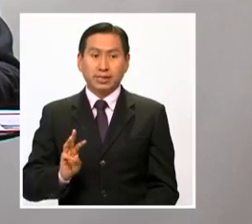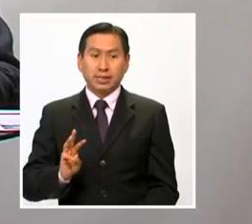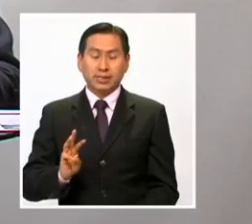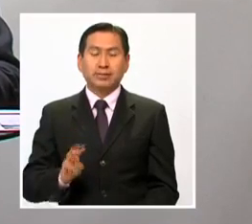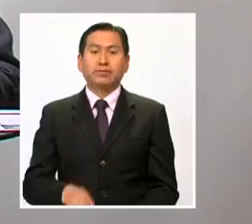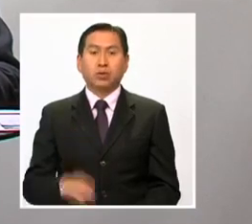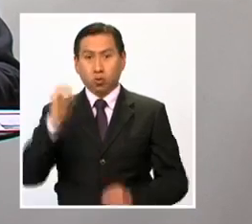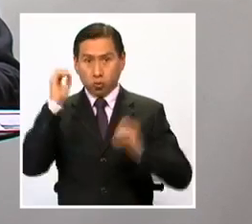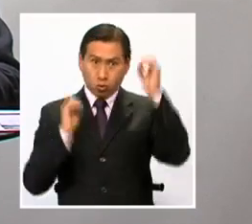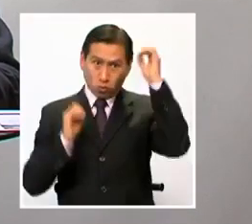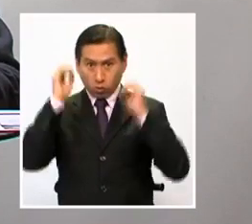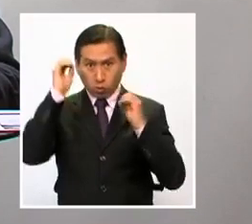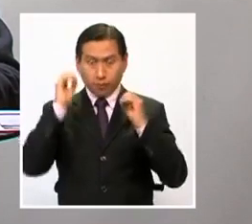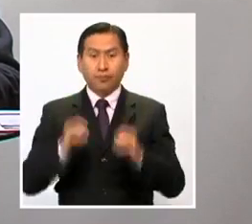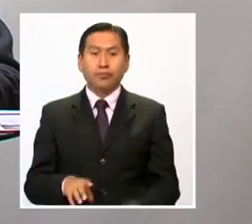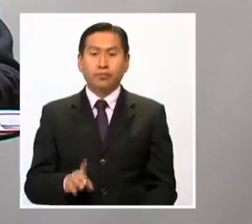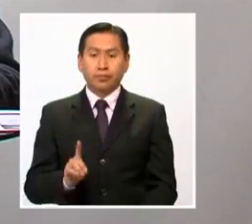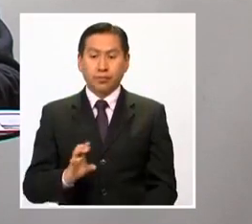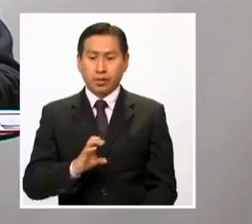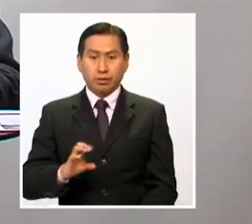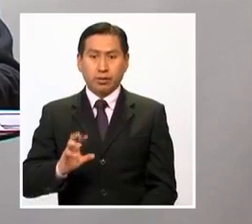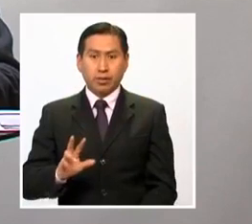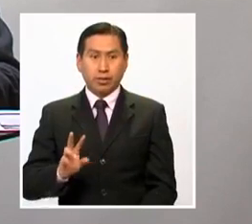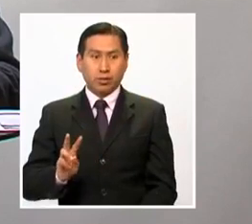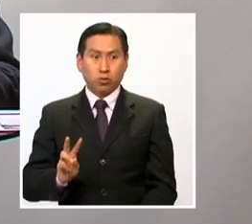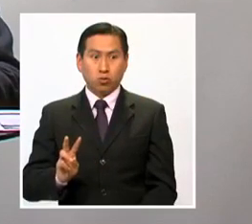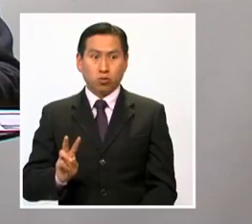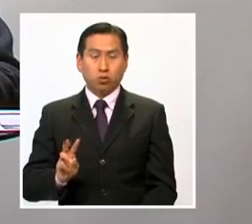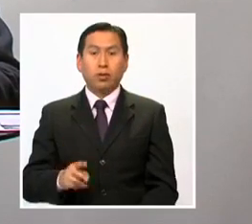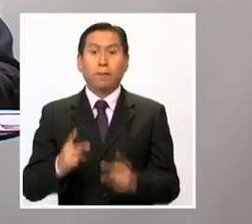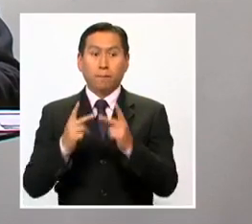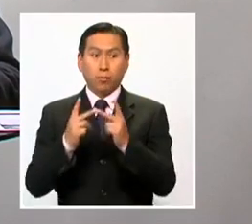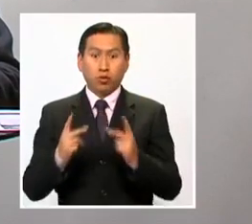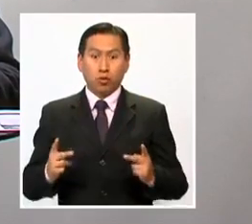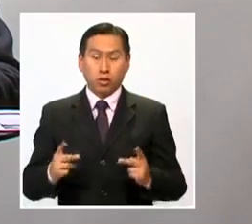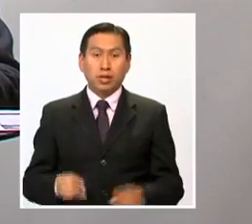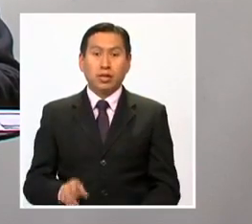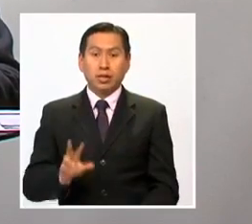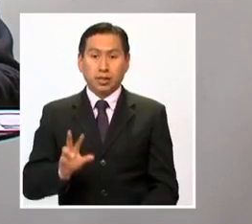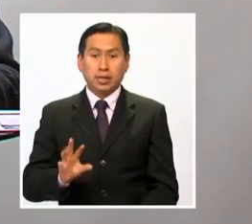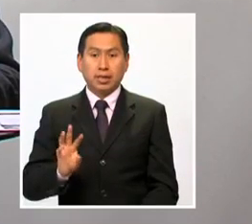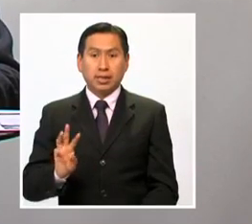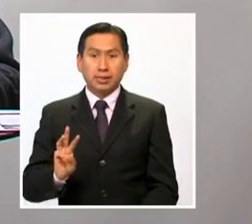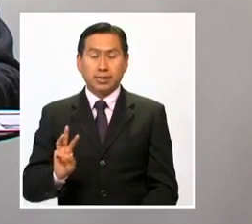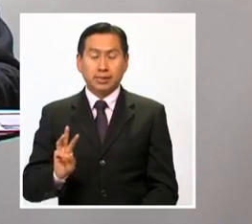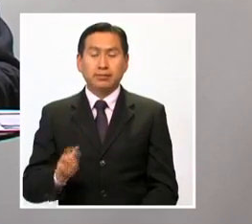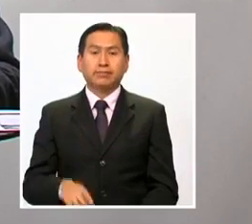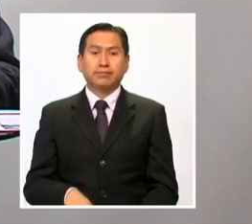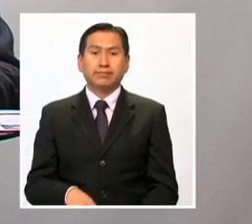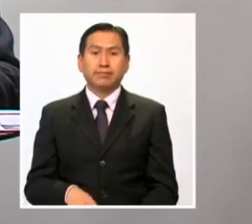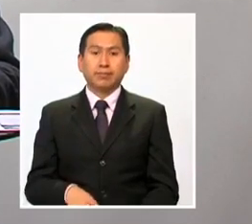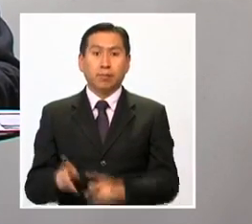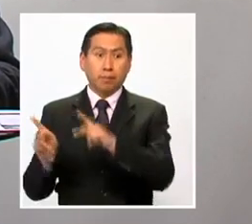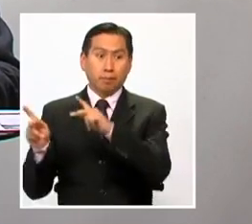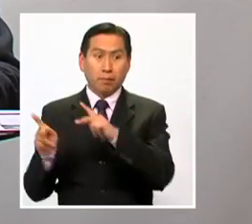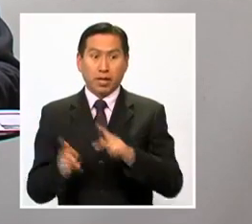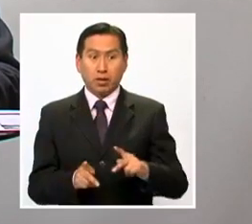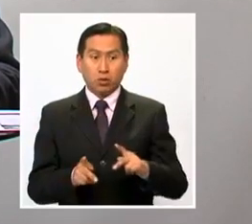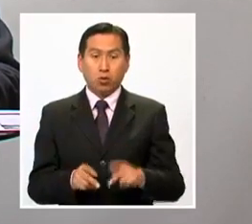oruro 132 potosí 36 cuando